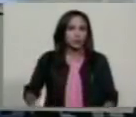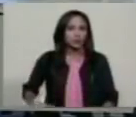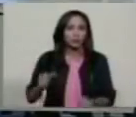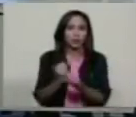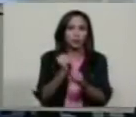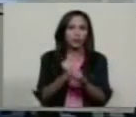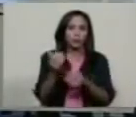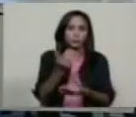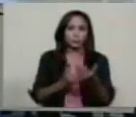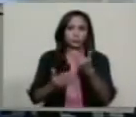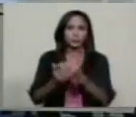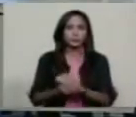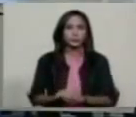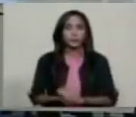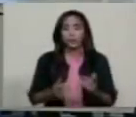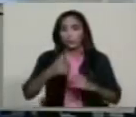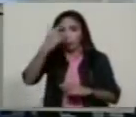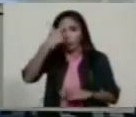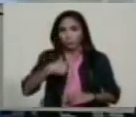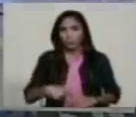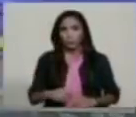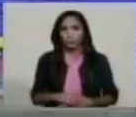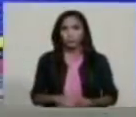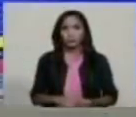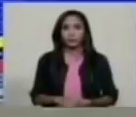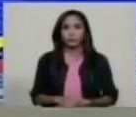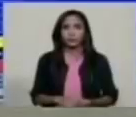la gran potencia humana.